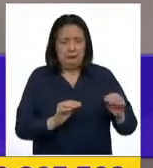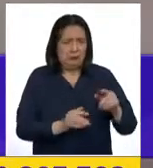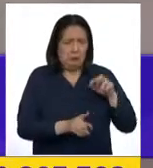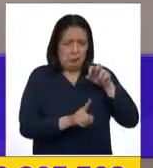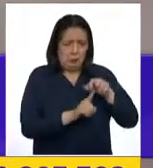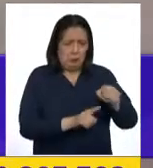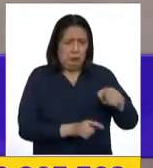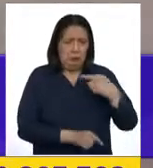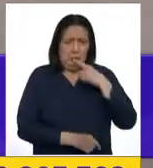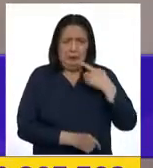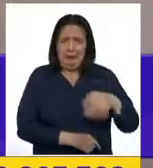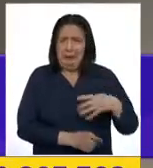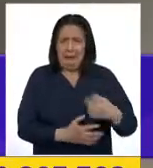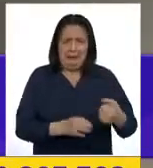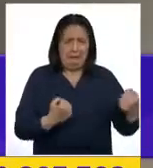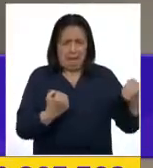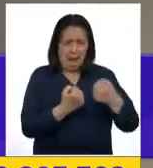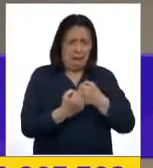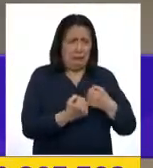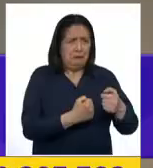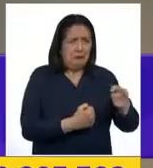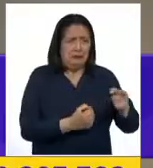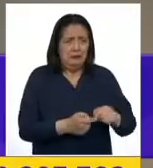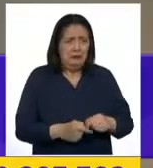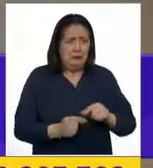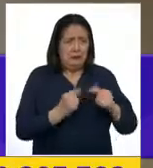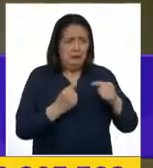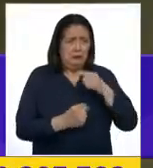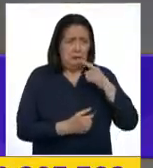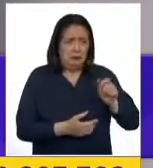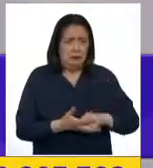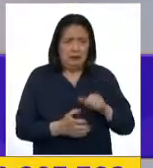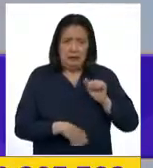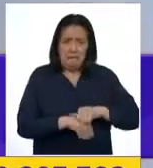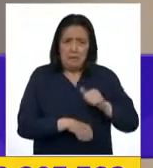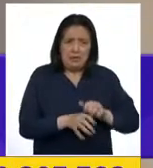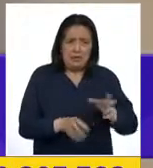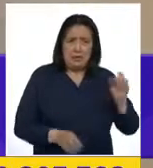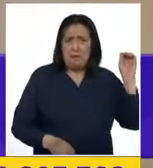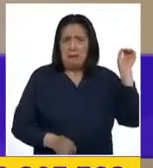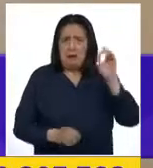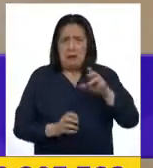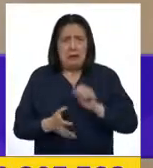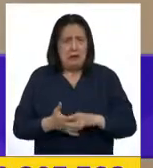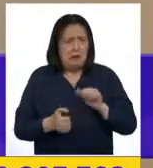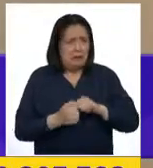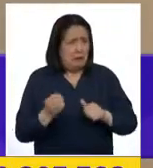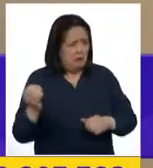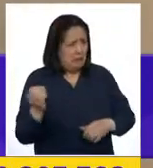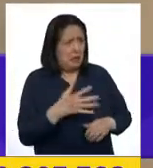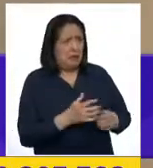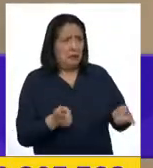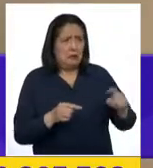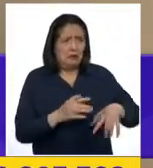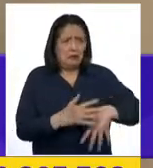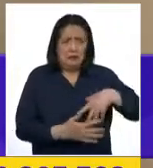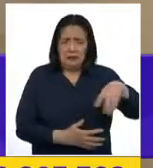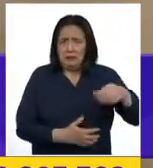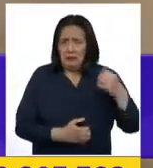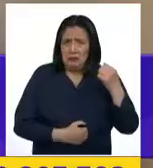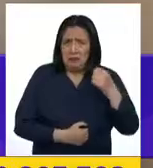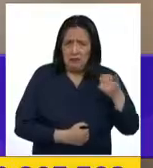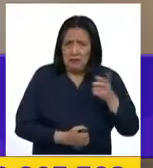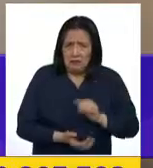se enfrascaron en una brutal gresca. Un grupo de mujeres terminaron lanzándose piedras y peleándose cuando salían de una fiesta chicha que